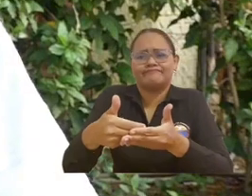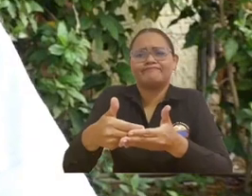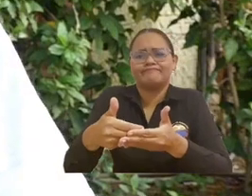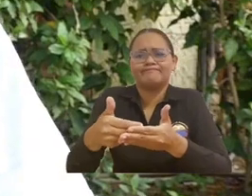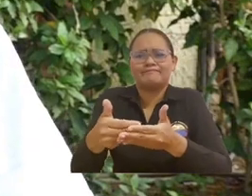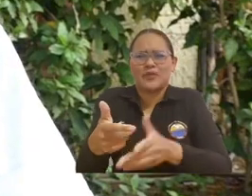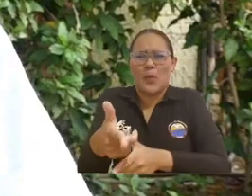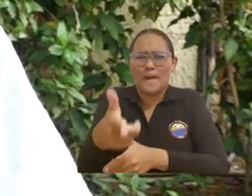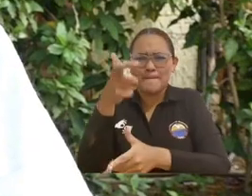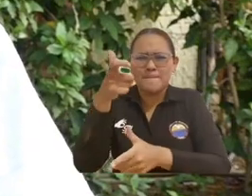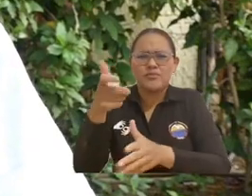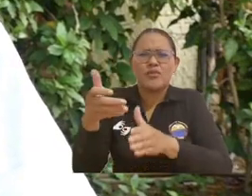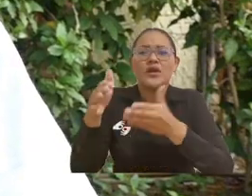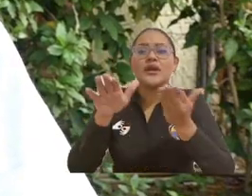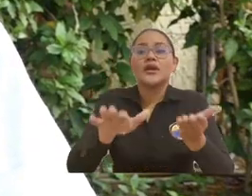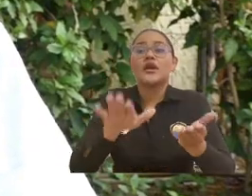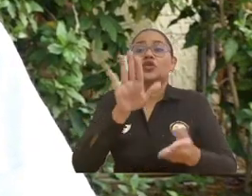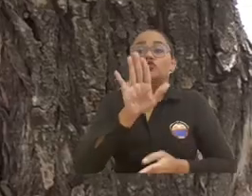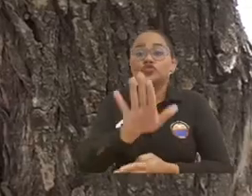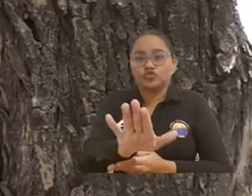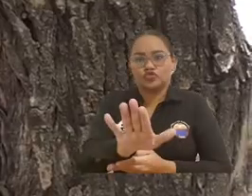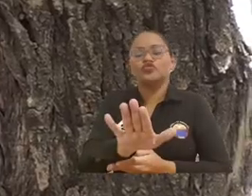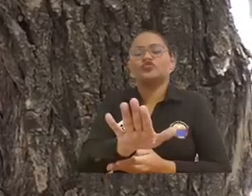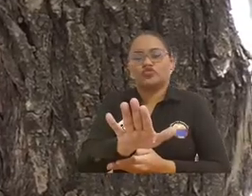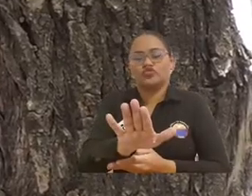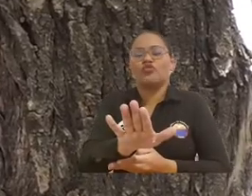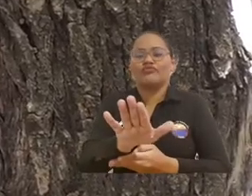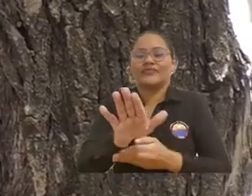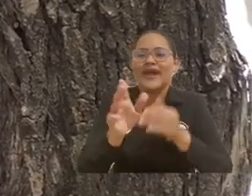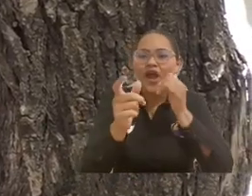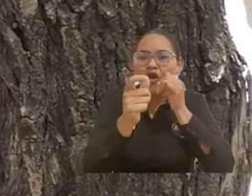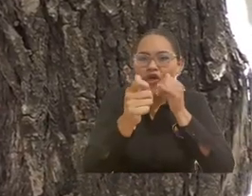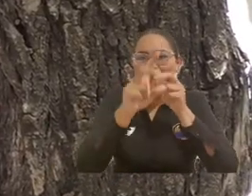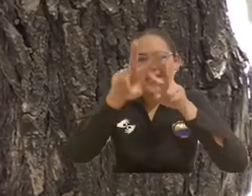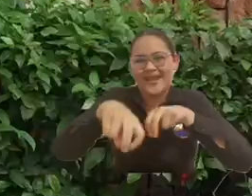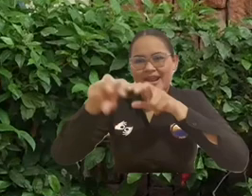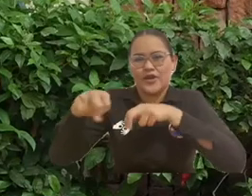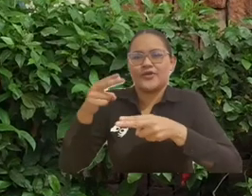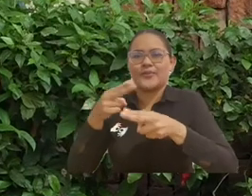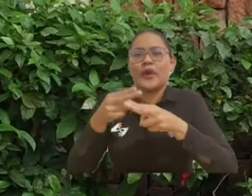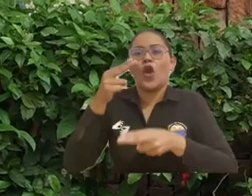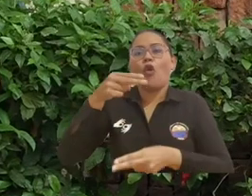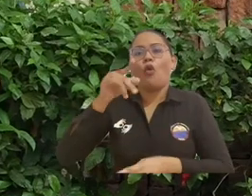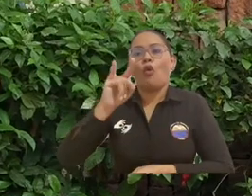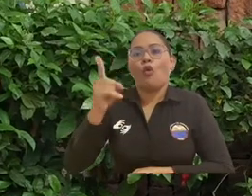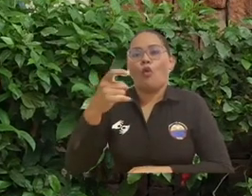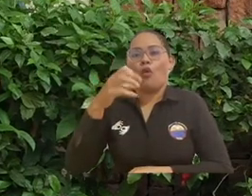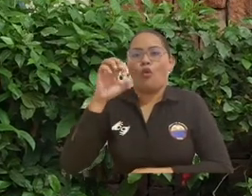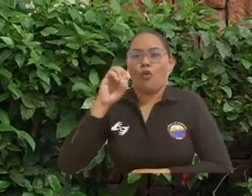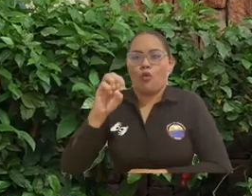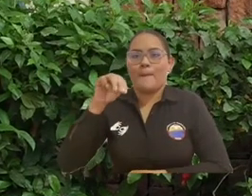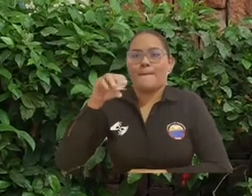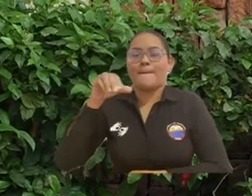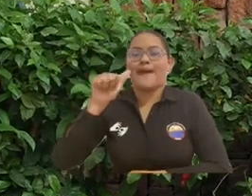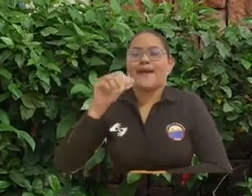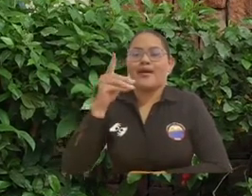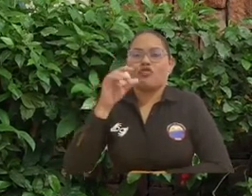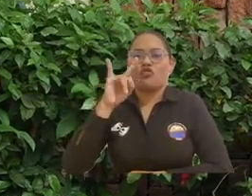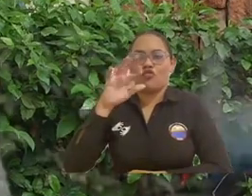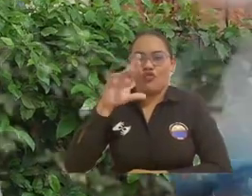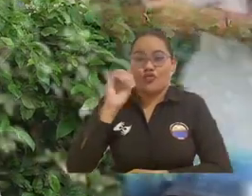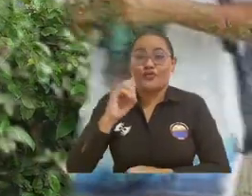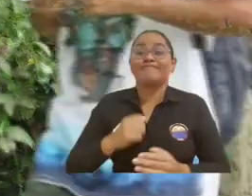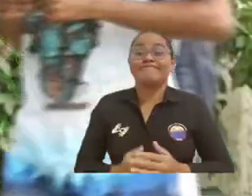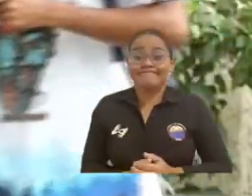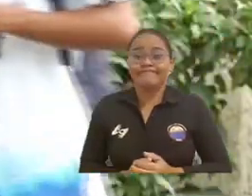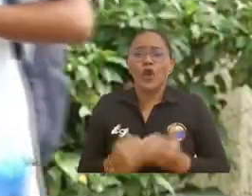de Economía Agrícola, Hugo Maduro Rodríguez. Como movimiento estudiantil y como asociación de estudiantes, siguen siendo las mismas banderas